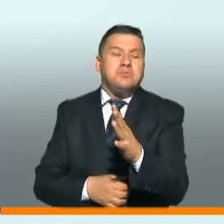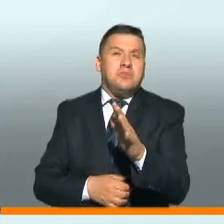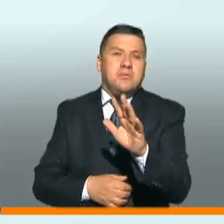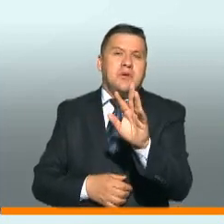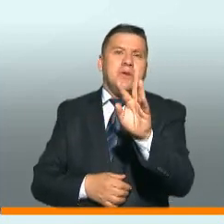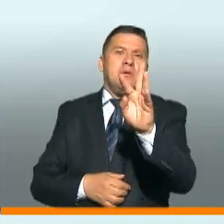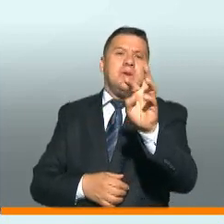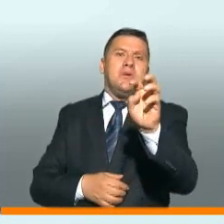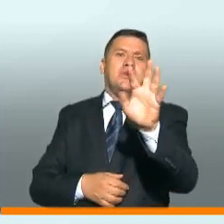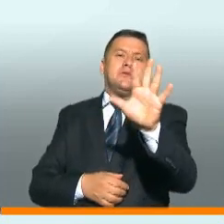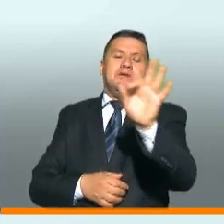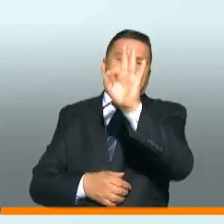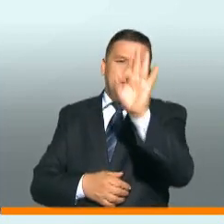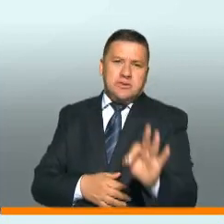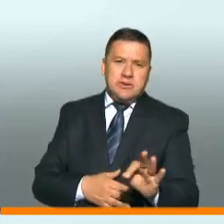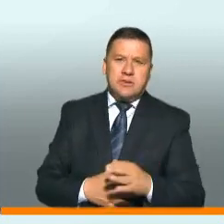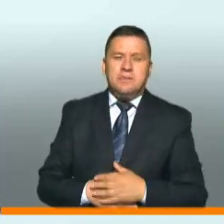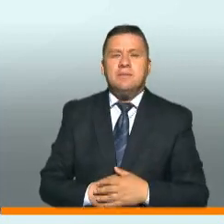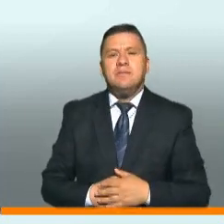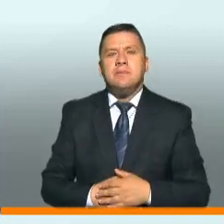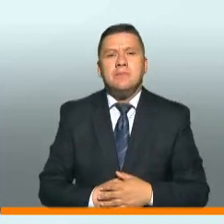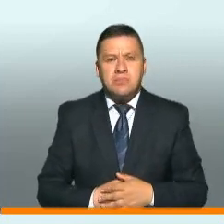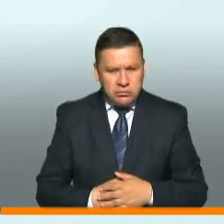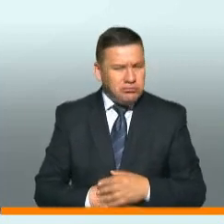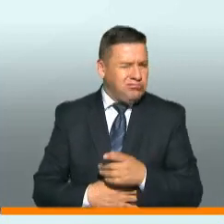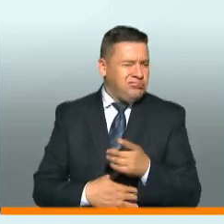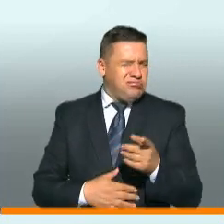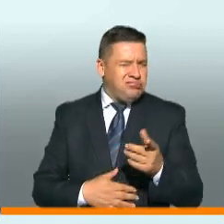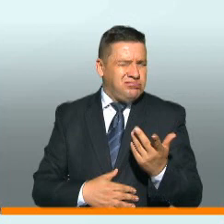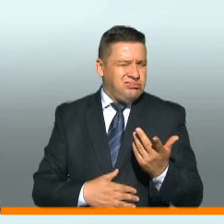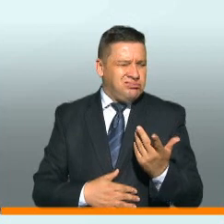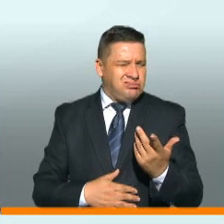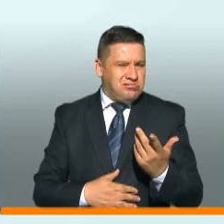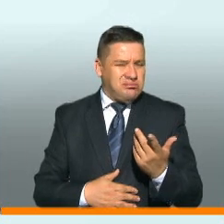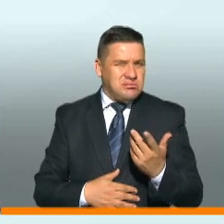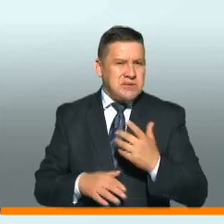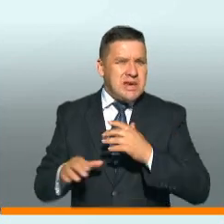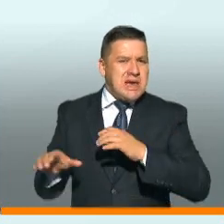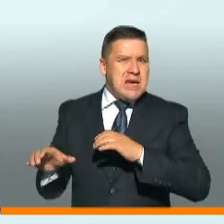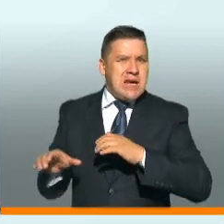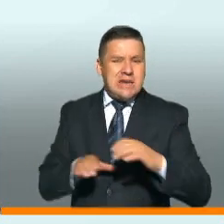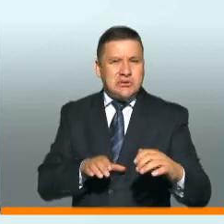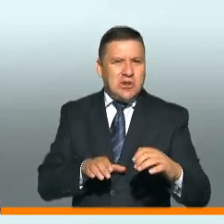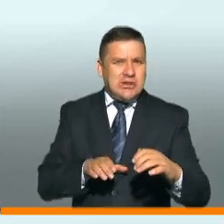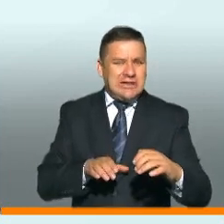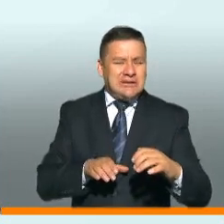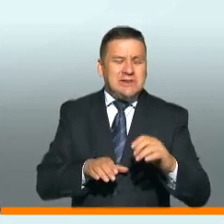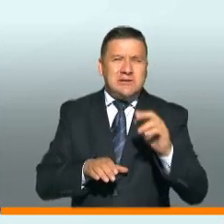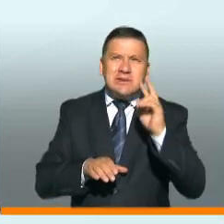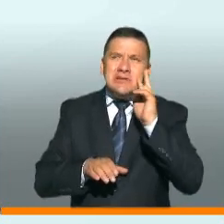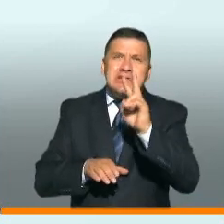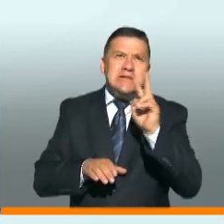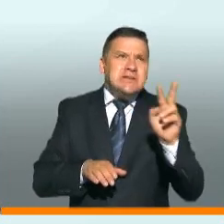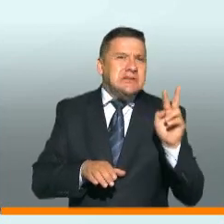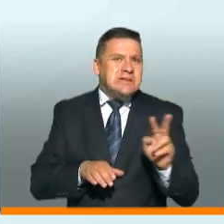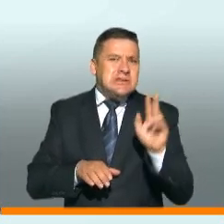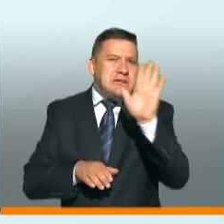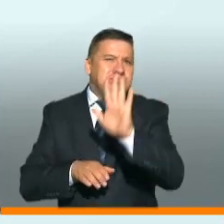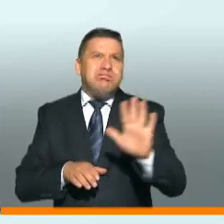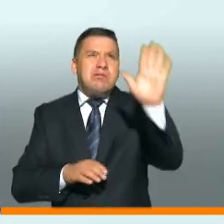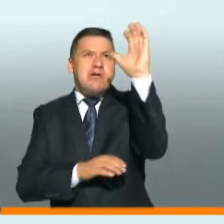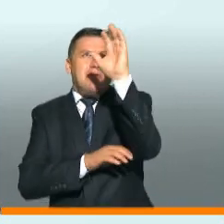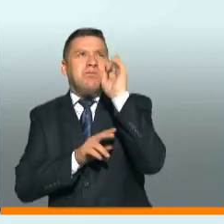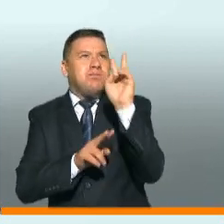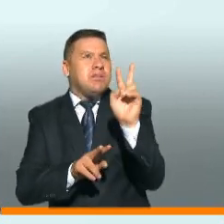del 85%. Todas estas acciones nos ha llevado, presidente,